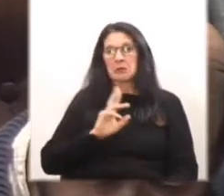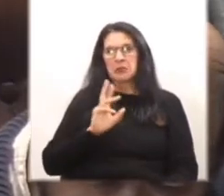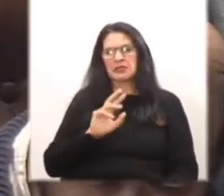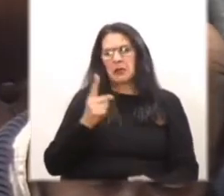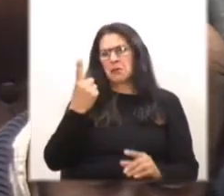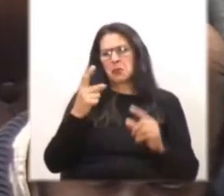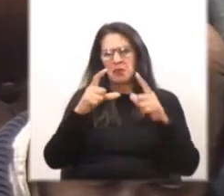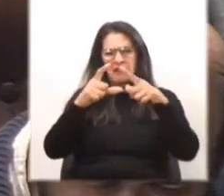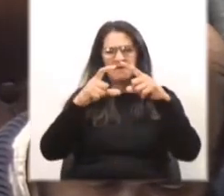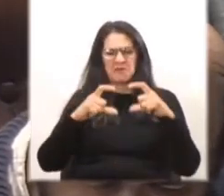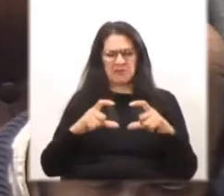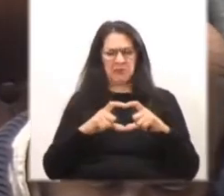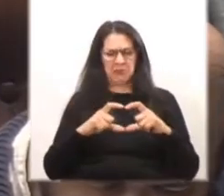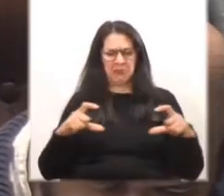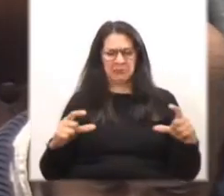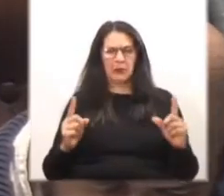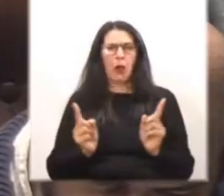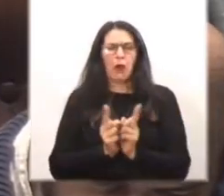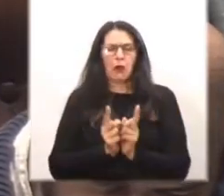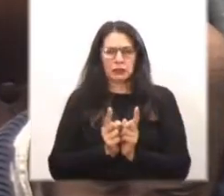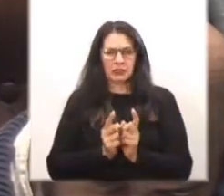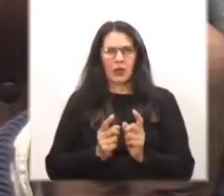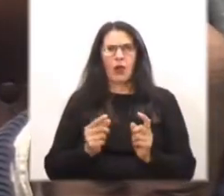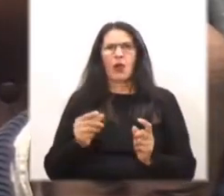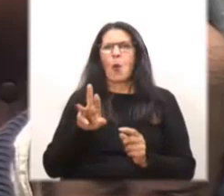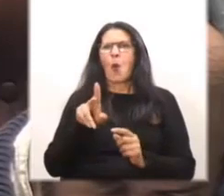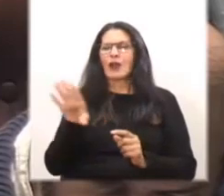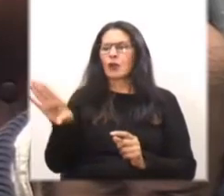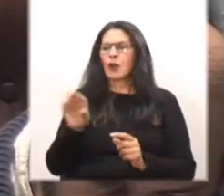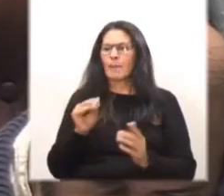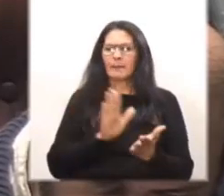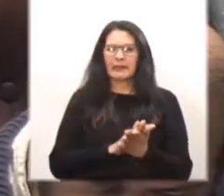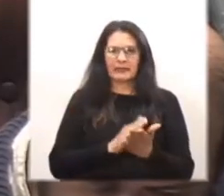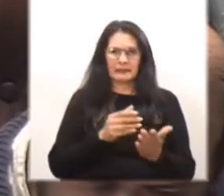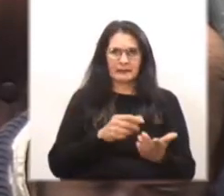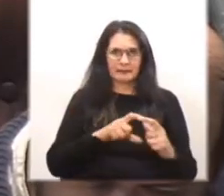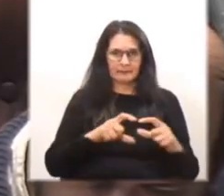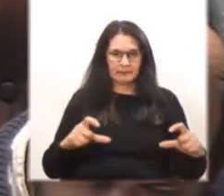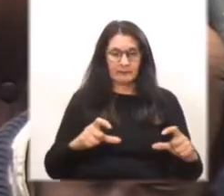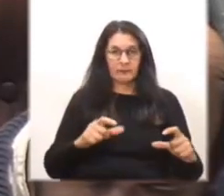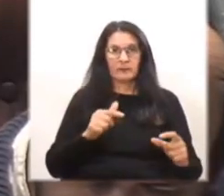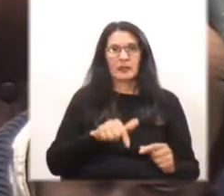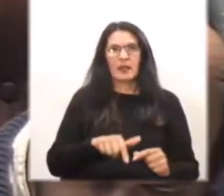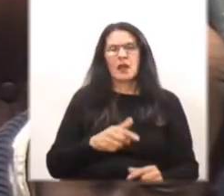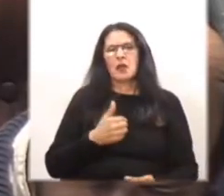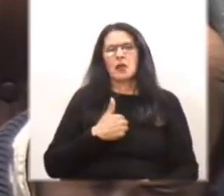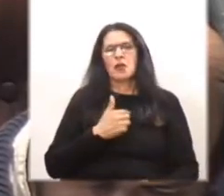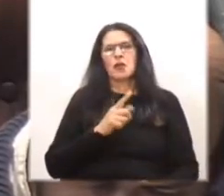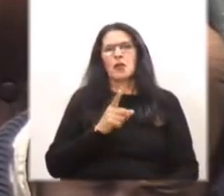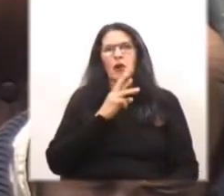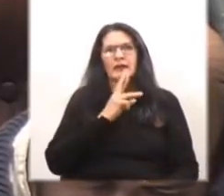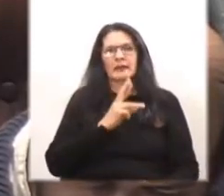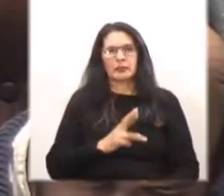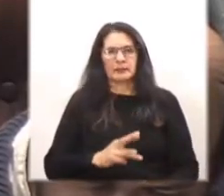frase que se reiteró cual copia y pegue, que decía, por no corresponder.